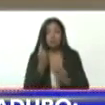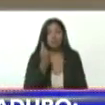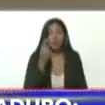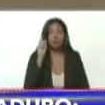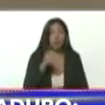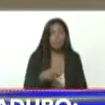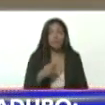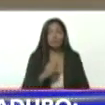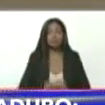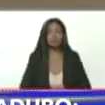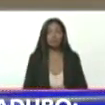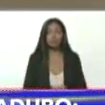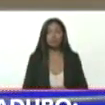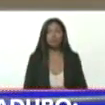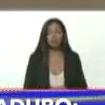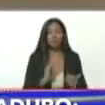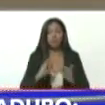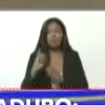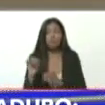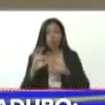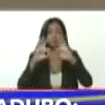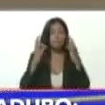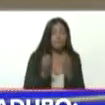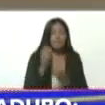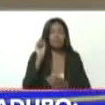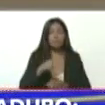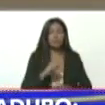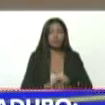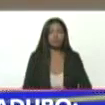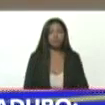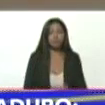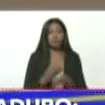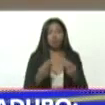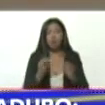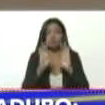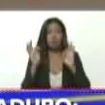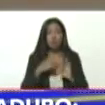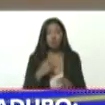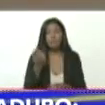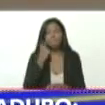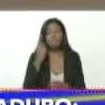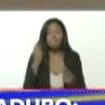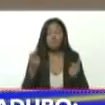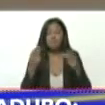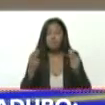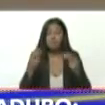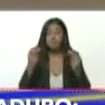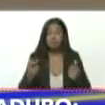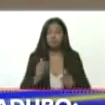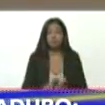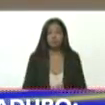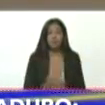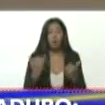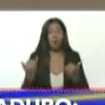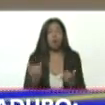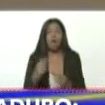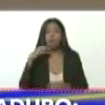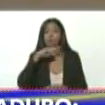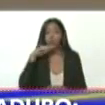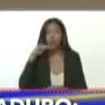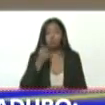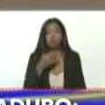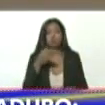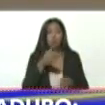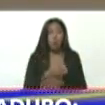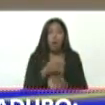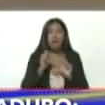sus cosas, ustedes, la familia. De todas maneras, yo estoy mosca. Y ahora en octubre vamos